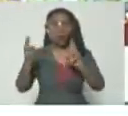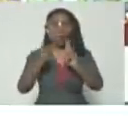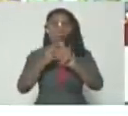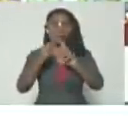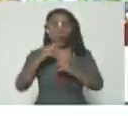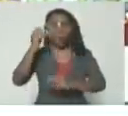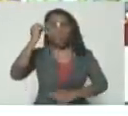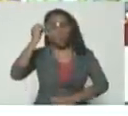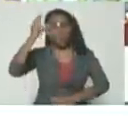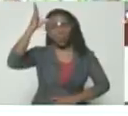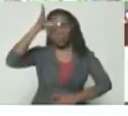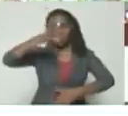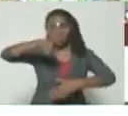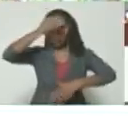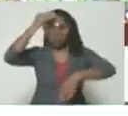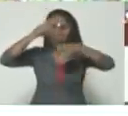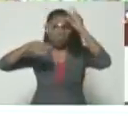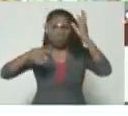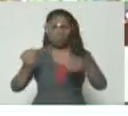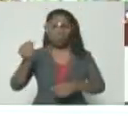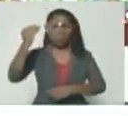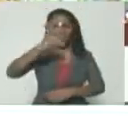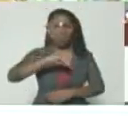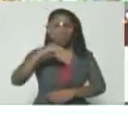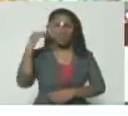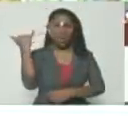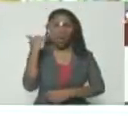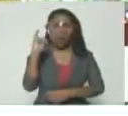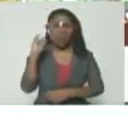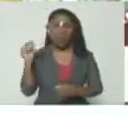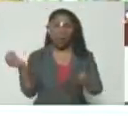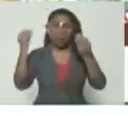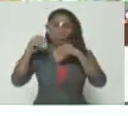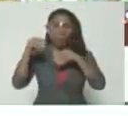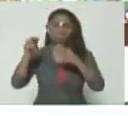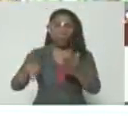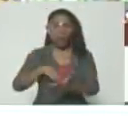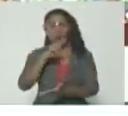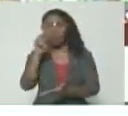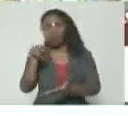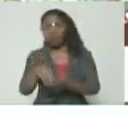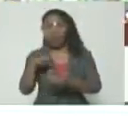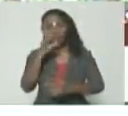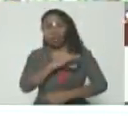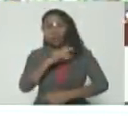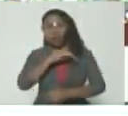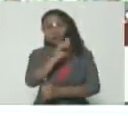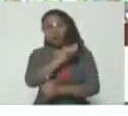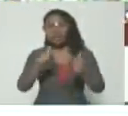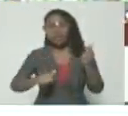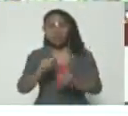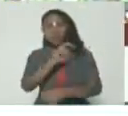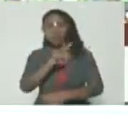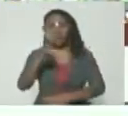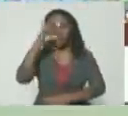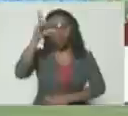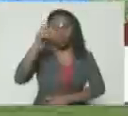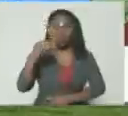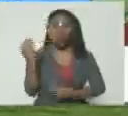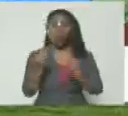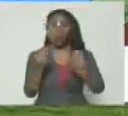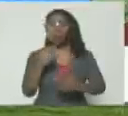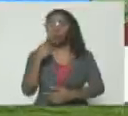conocimiento. Y además hay un consenso nacional. Señora vicepresidenta Delcy Rodríguez, como lo